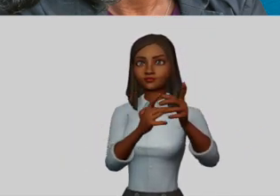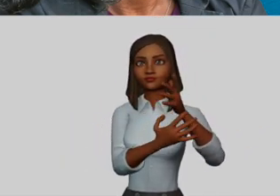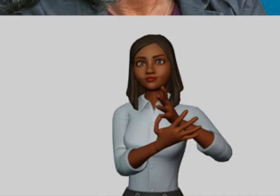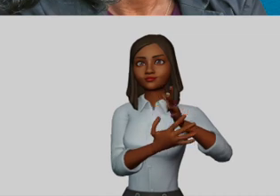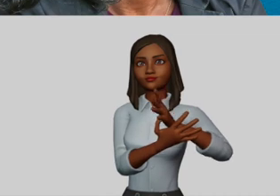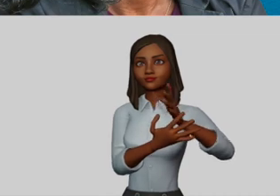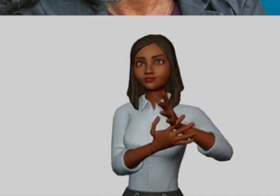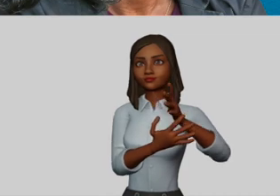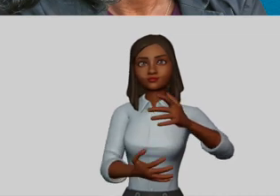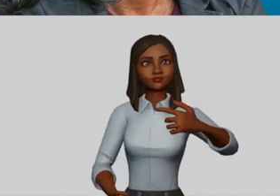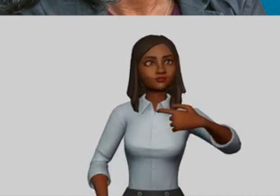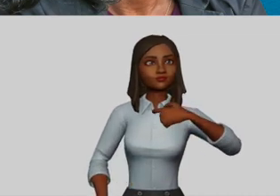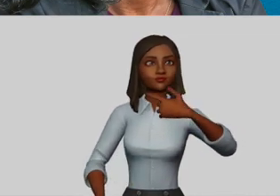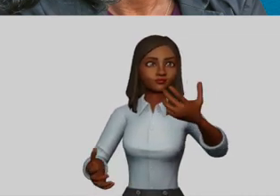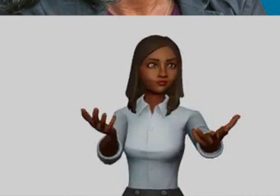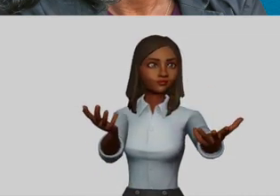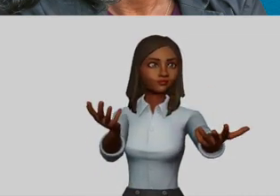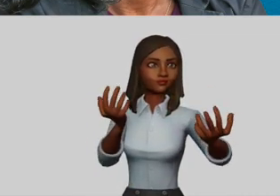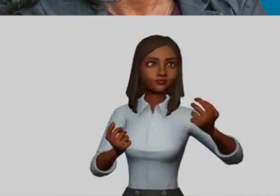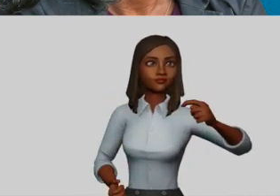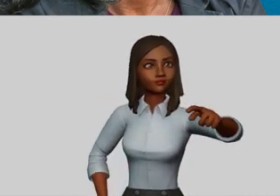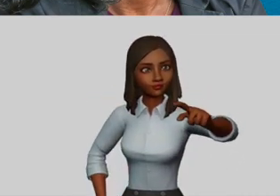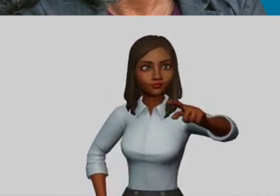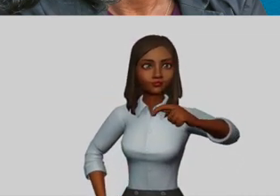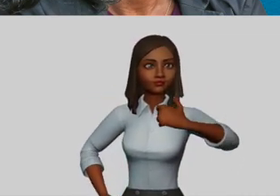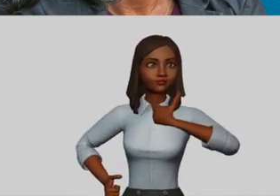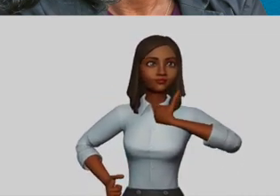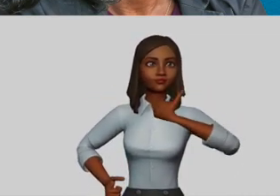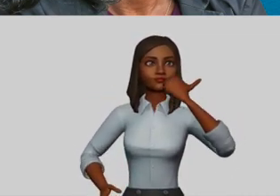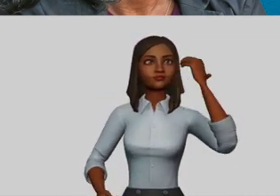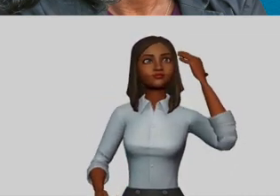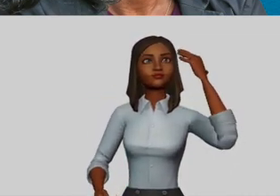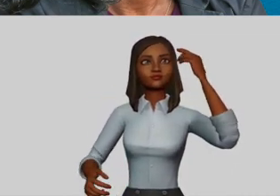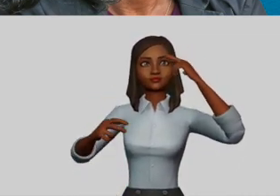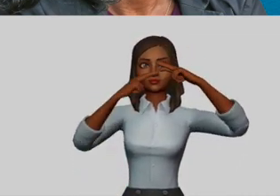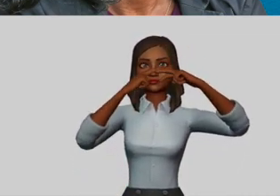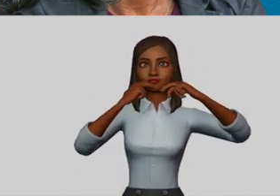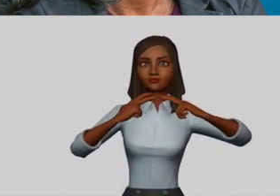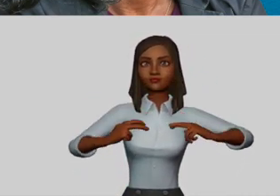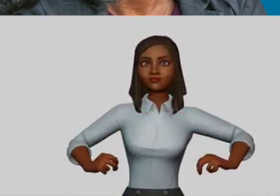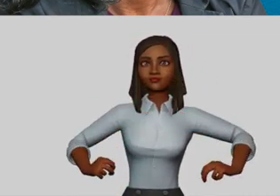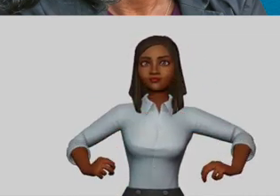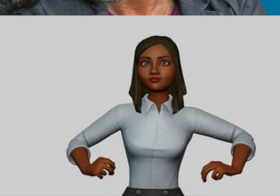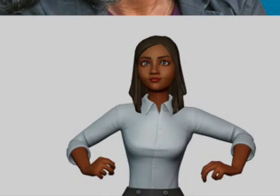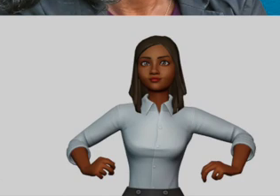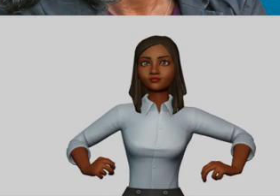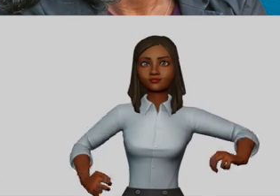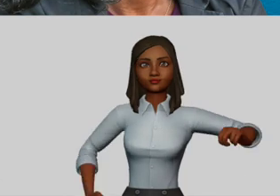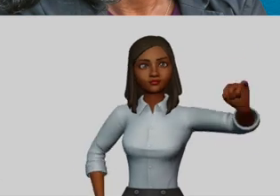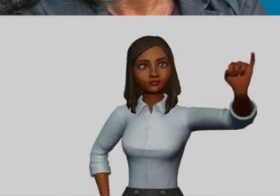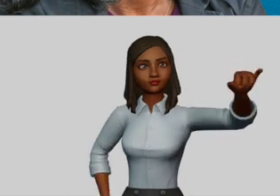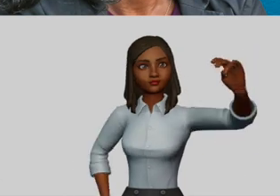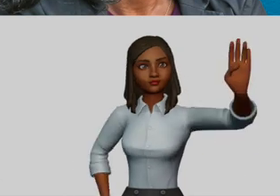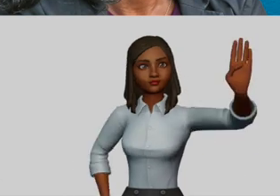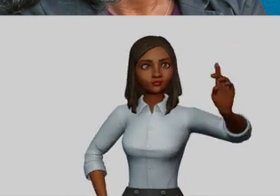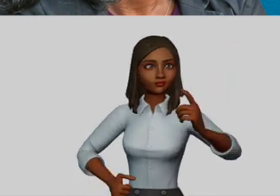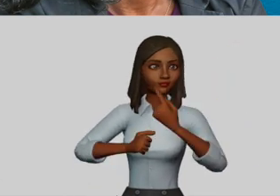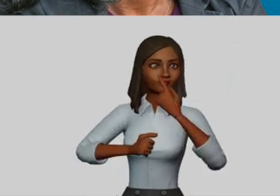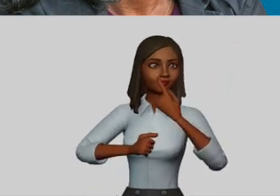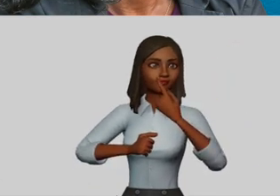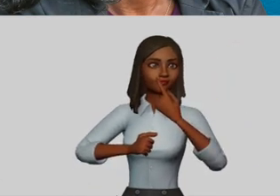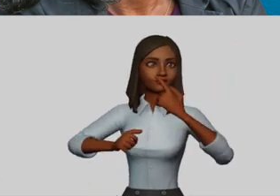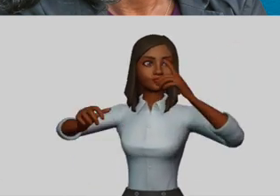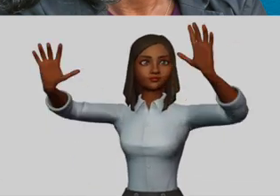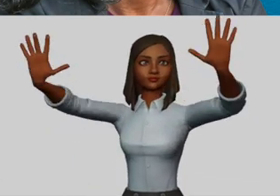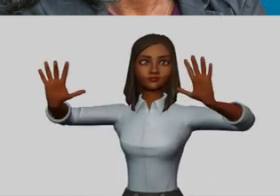que somos diferentes. Uh-huh. Y ser diferente no es malo. Uh-huh. Y ser diferente no significa que estamos